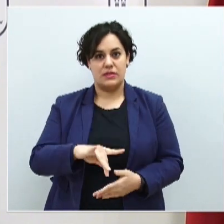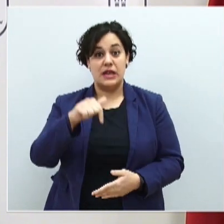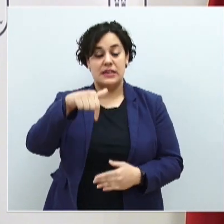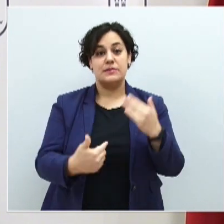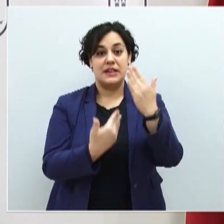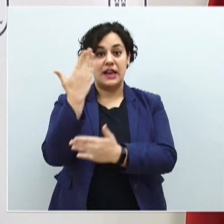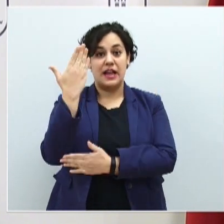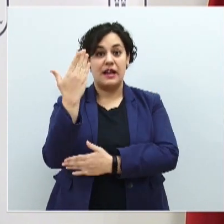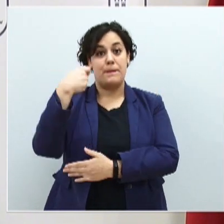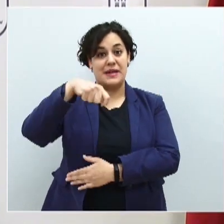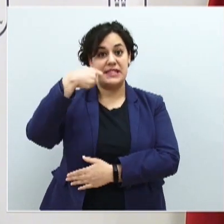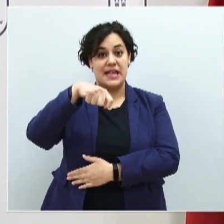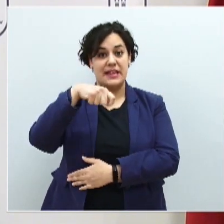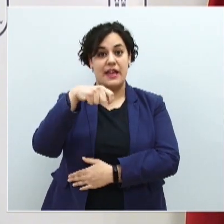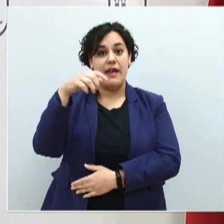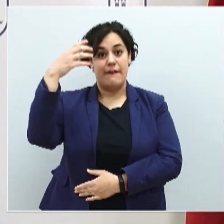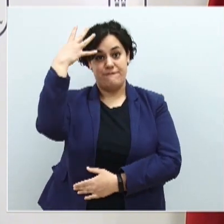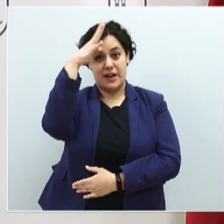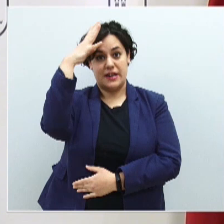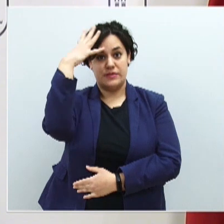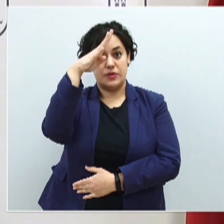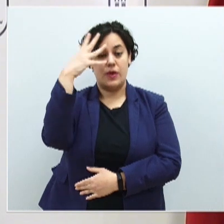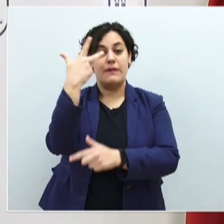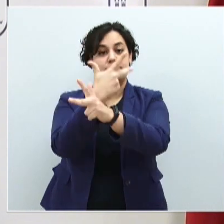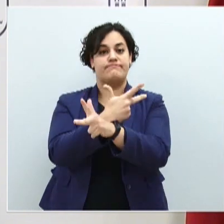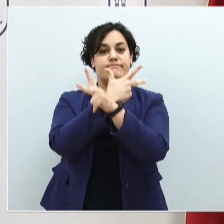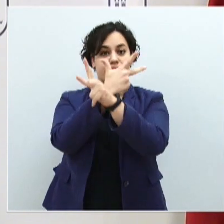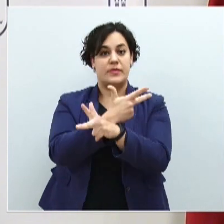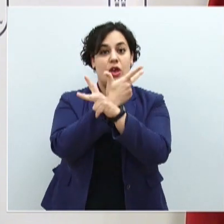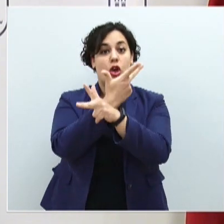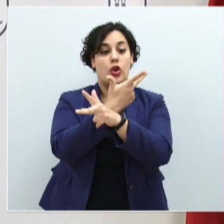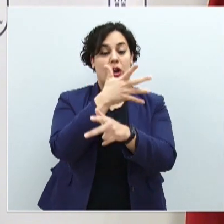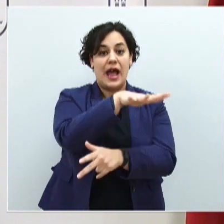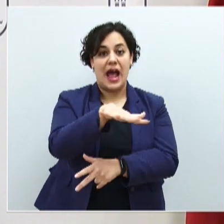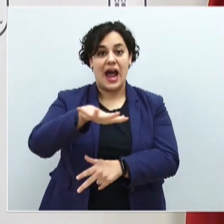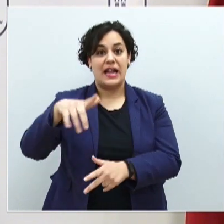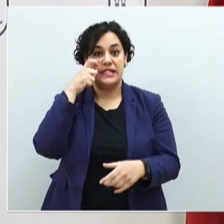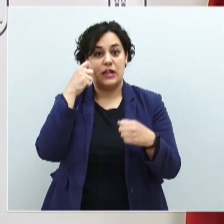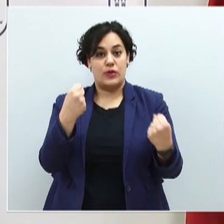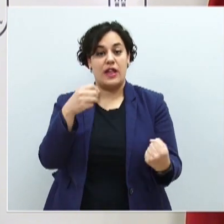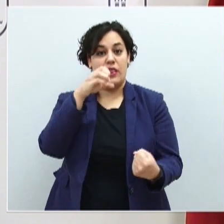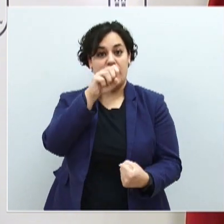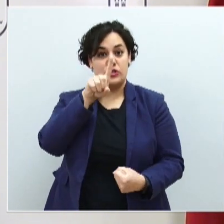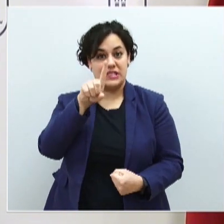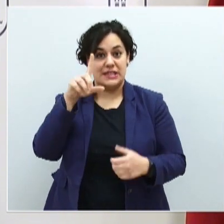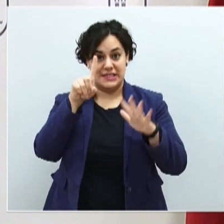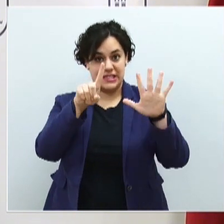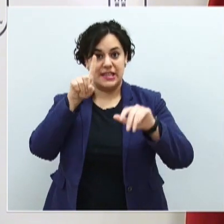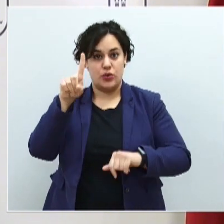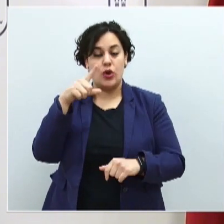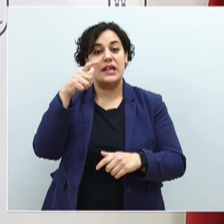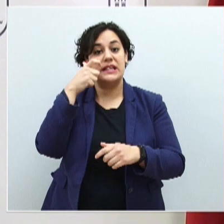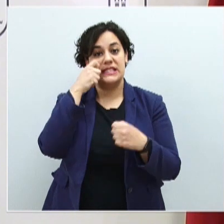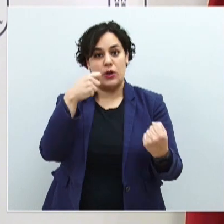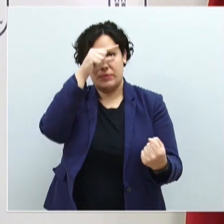Fernando López Miras, ha tenido una videoconferencia con los gerentes de las áreas de salud, del 061 y de salud mental, para